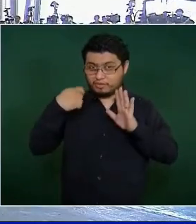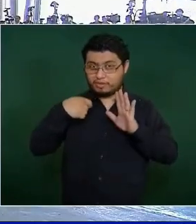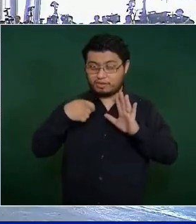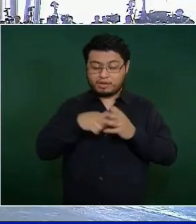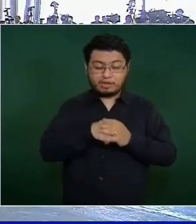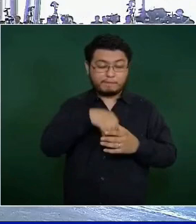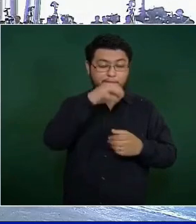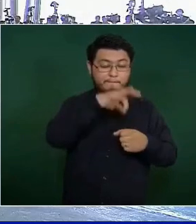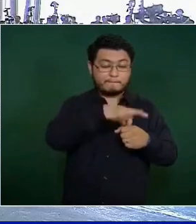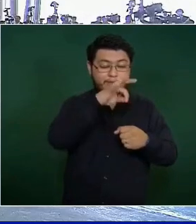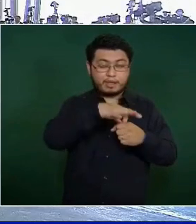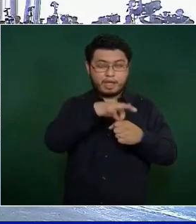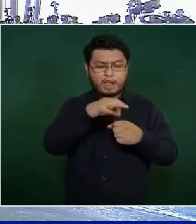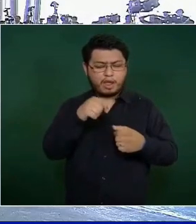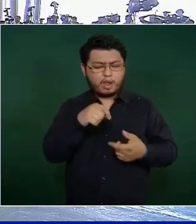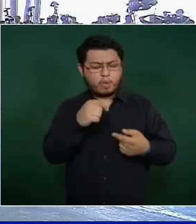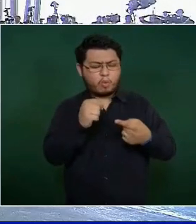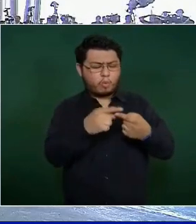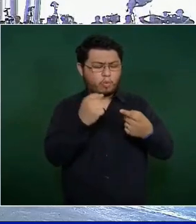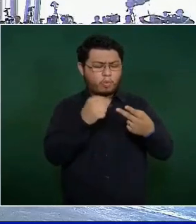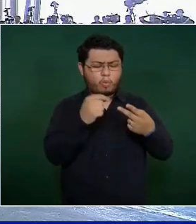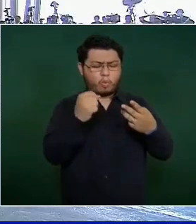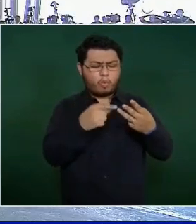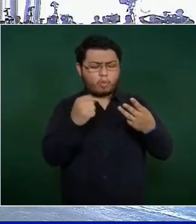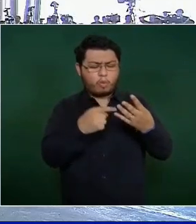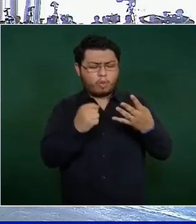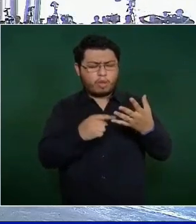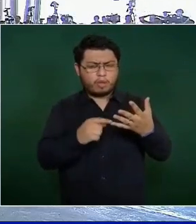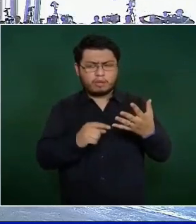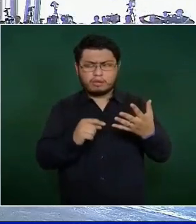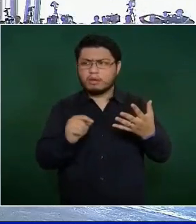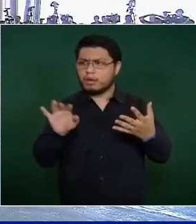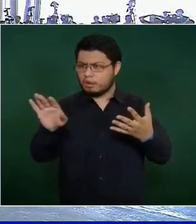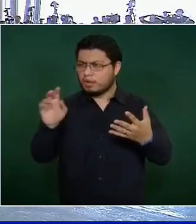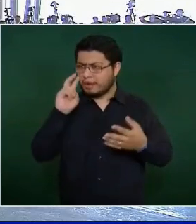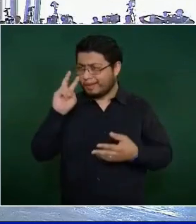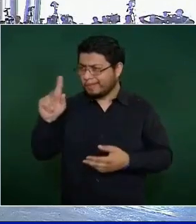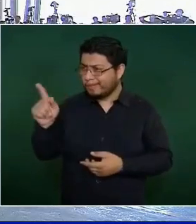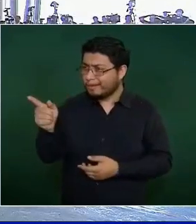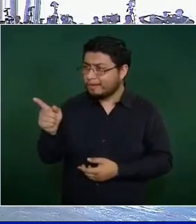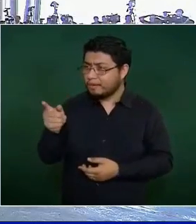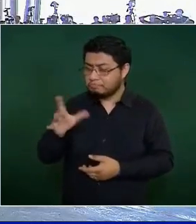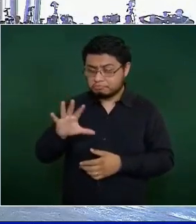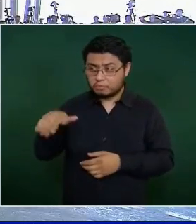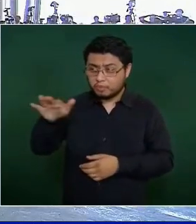votos? Sí, a ver si lo encuentras. Es que